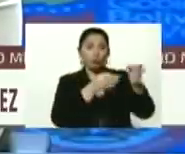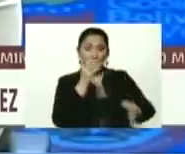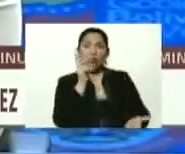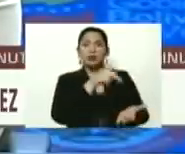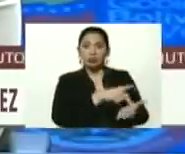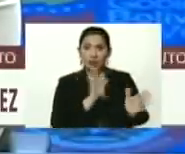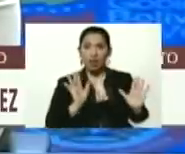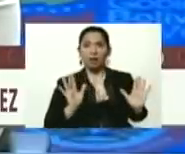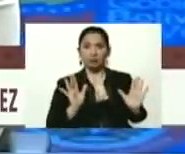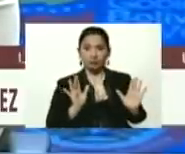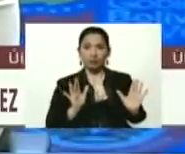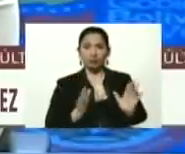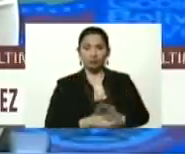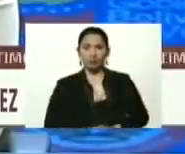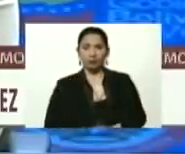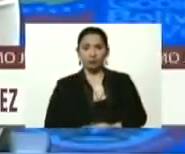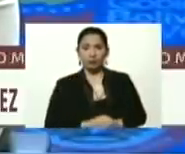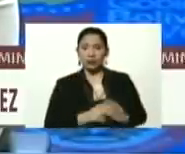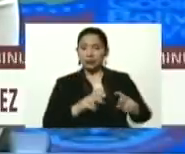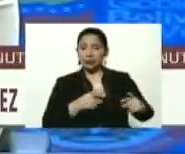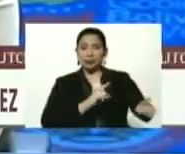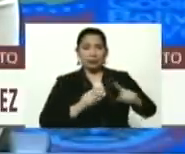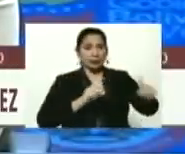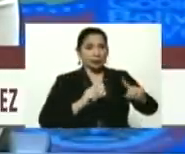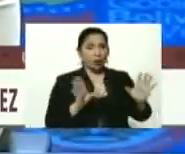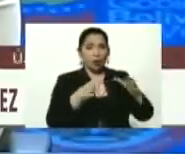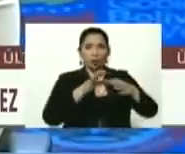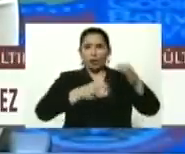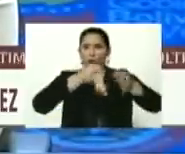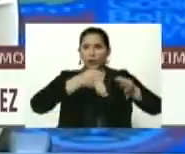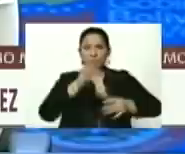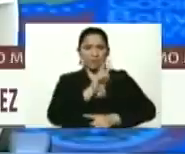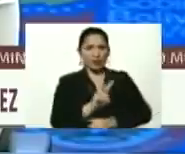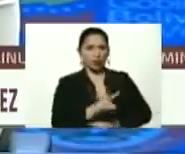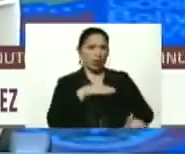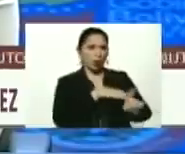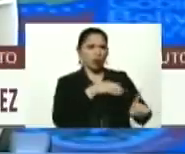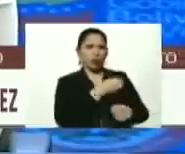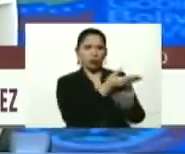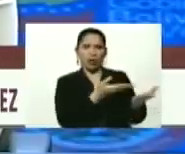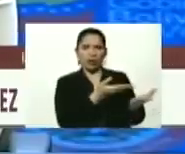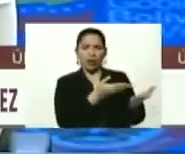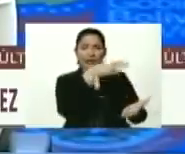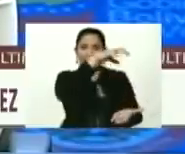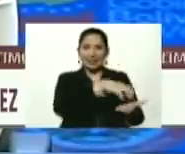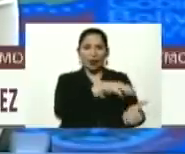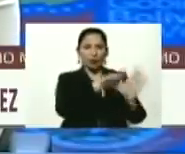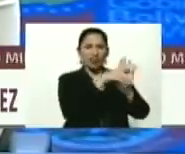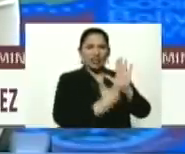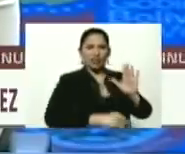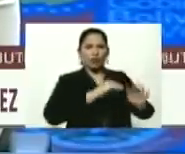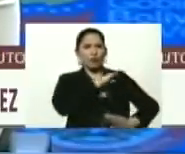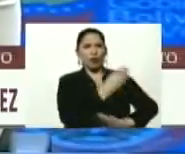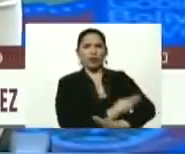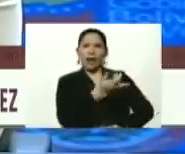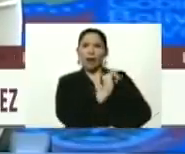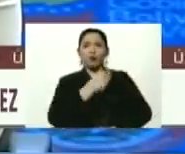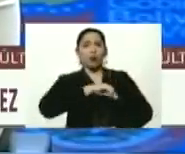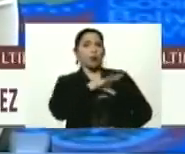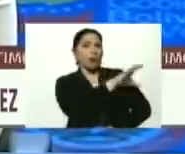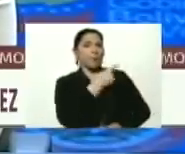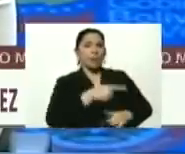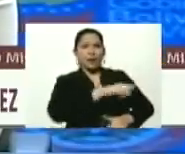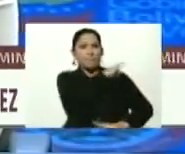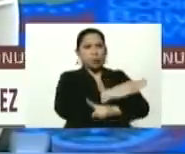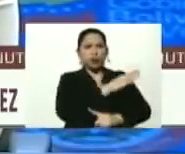llegar. Y actuarán los órganos de justicia de Venezuela, el Estado de Derecho sólido que existe en nuestro país para